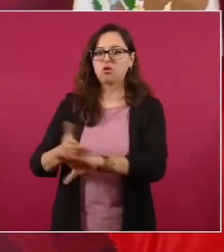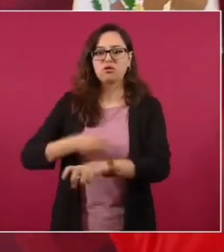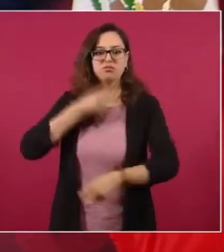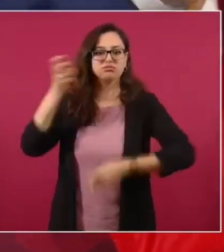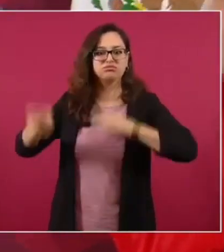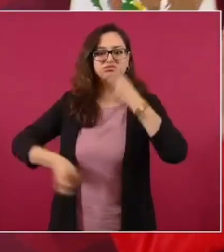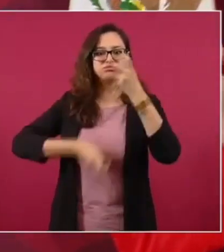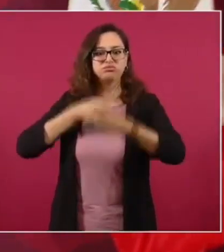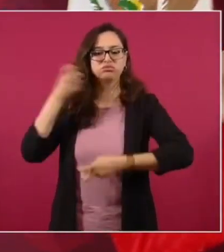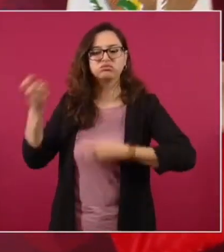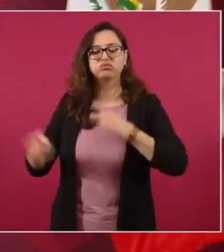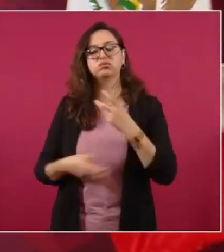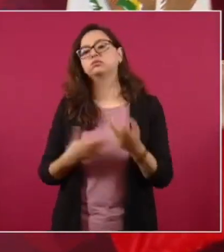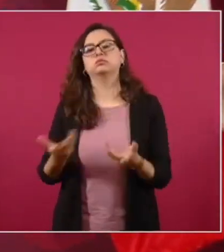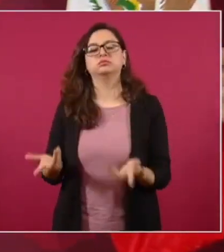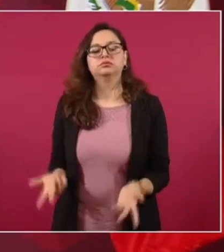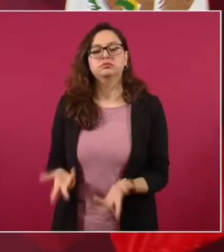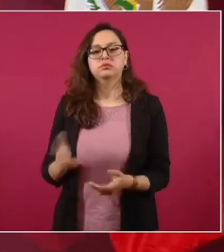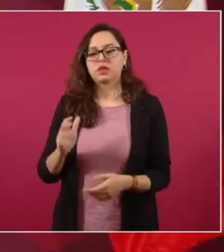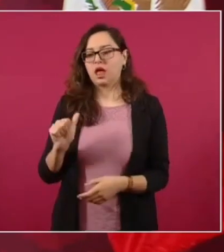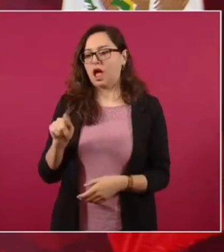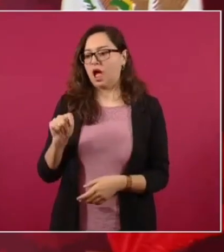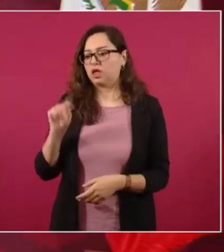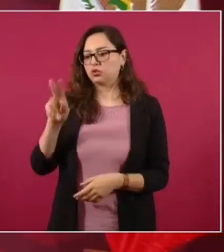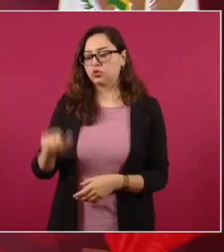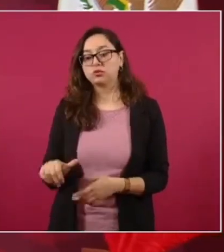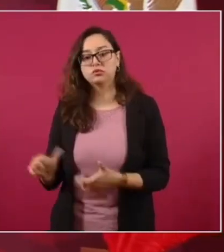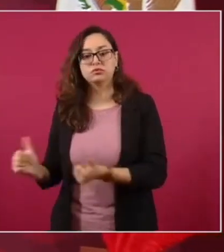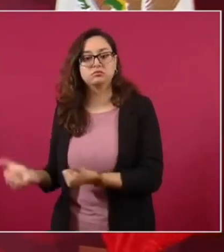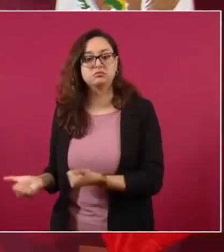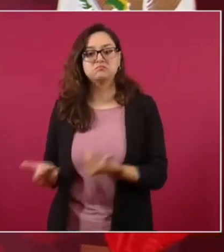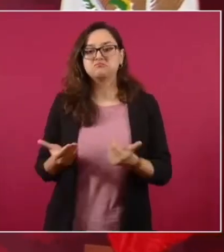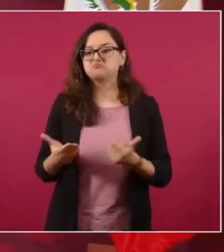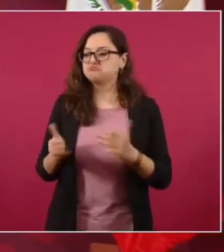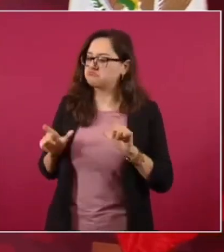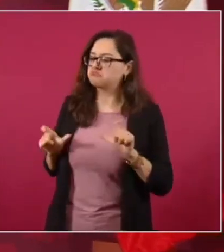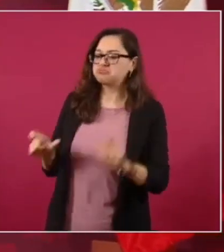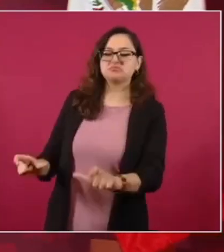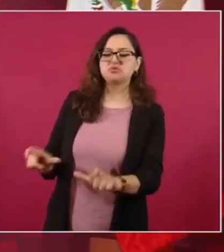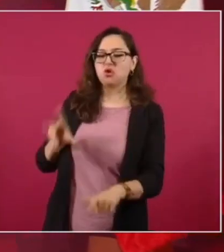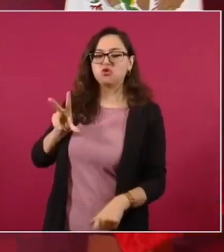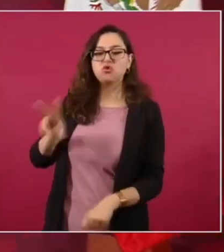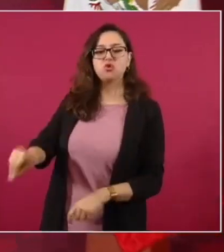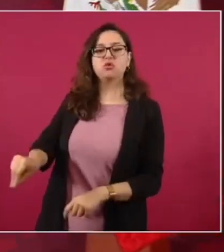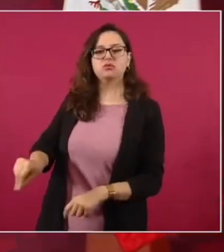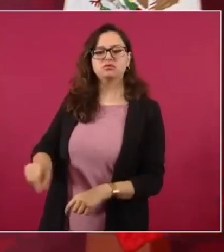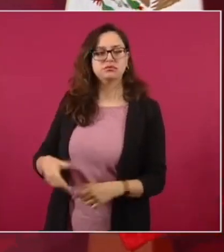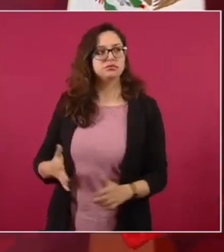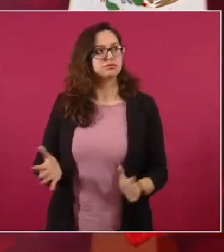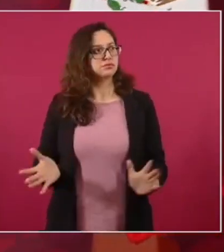hay un embargo al atún mexicano, que porque